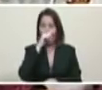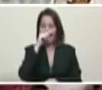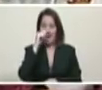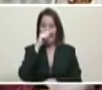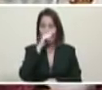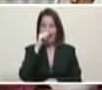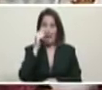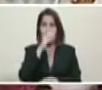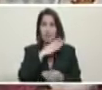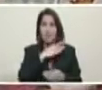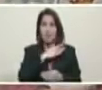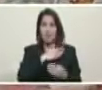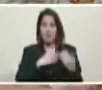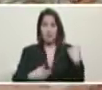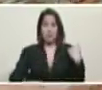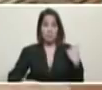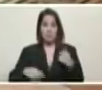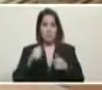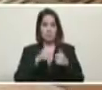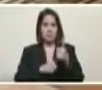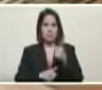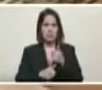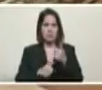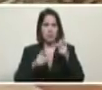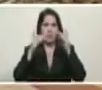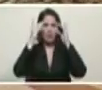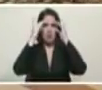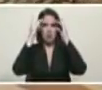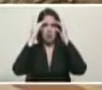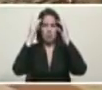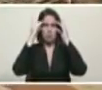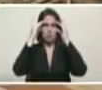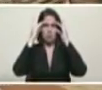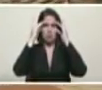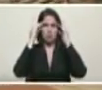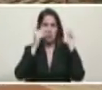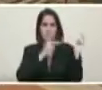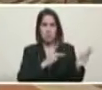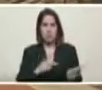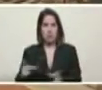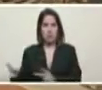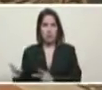compañera vicepresidenta ejecutiva, a quien he invitado de manera especial a este evento,